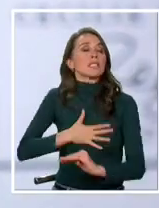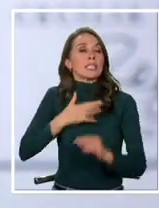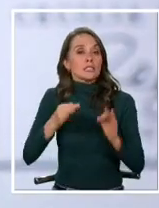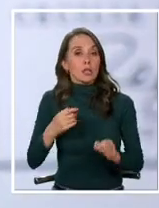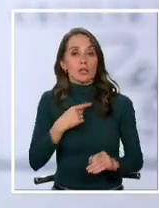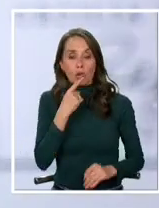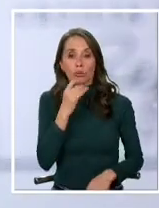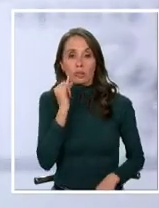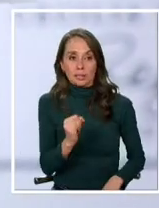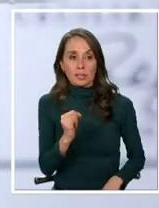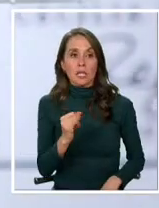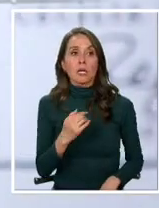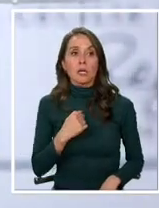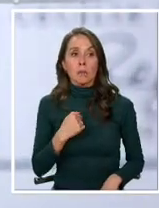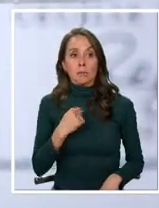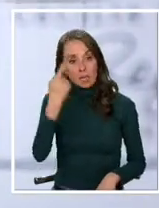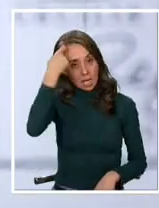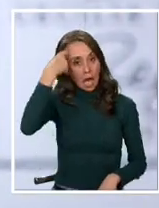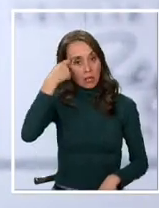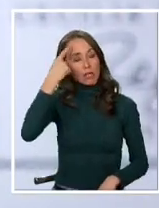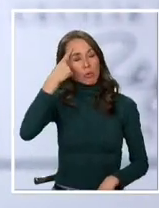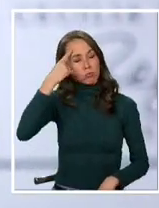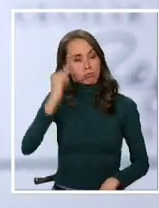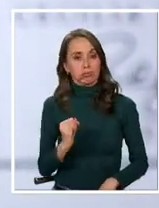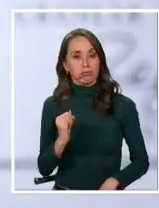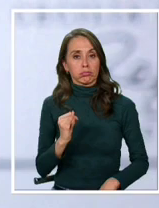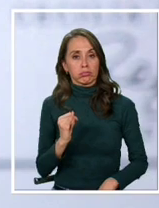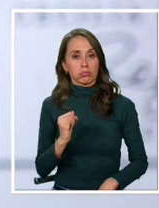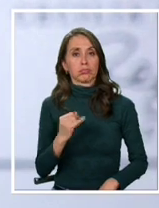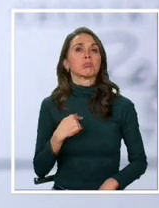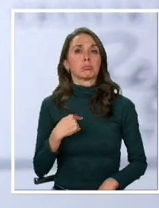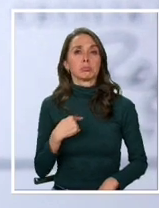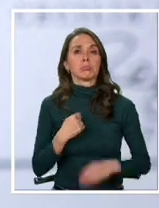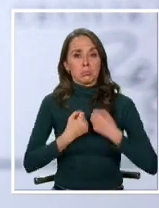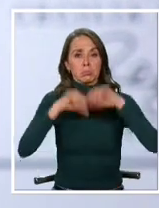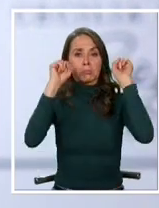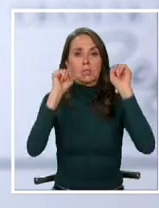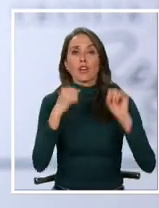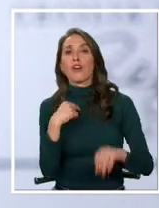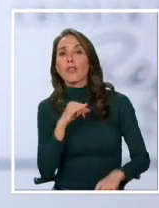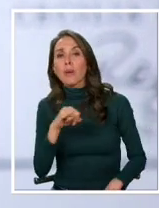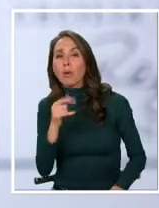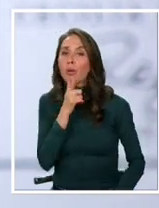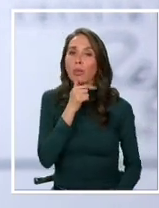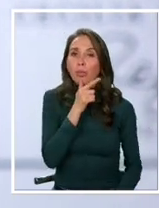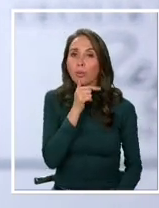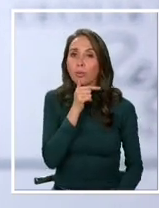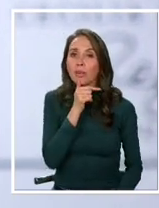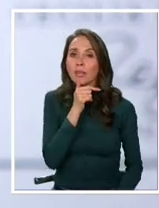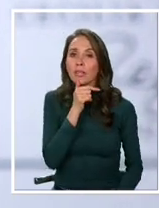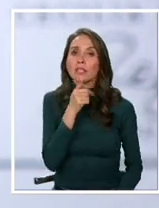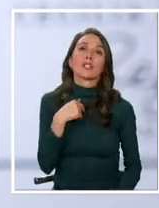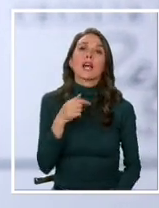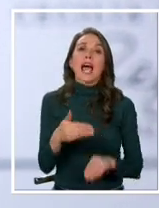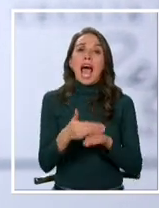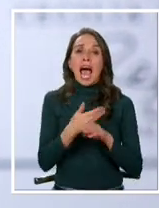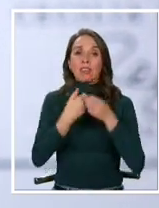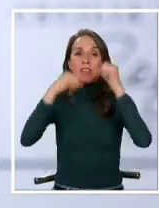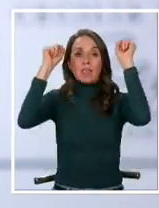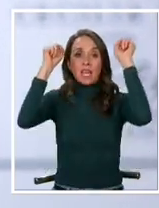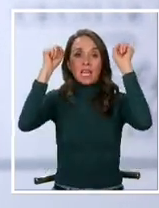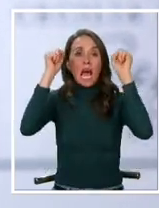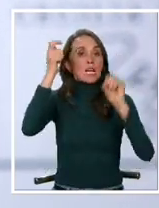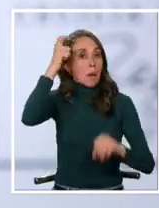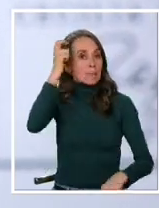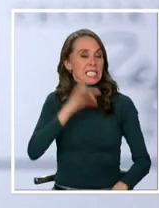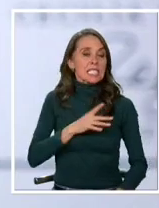sí lo decret en mi fuero íntimo eh pero dudé dudé antes de ganar el Miss